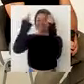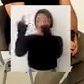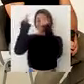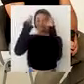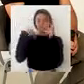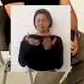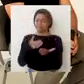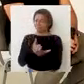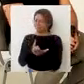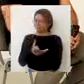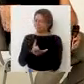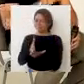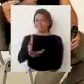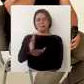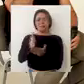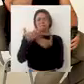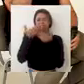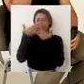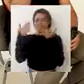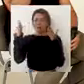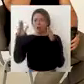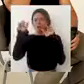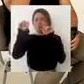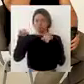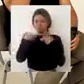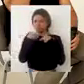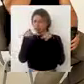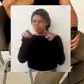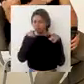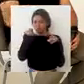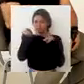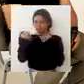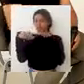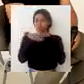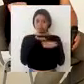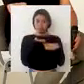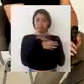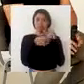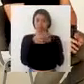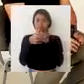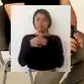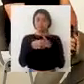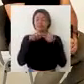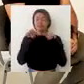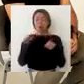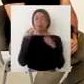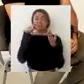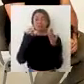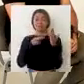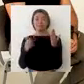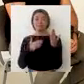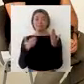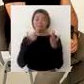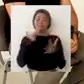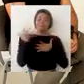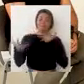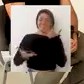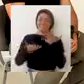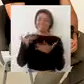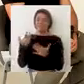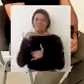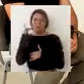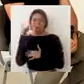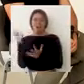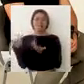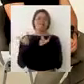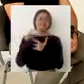seguimos siempre abiertos a la posibilidad de que ingresen más personas a los emisarios del rol. Ya hablaremos de qué se trata el juego de rol.